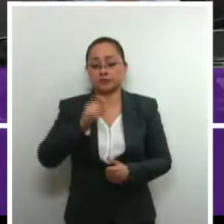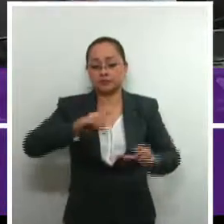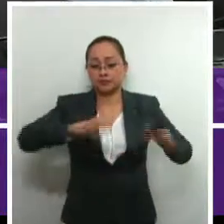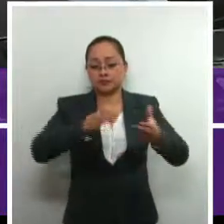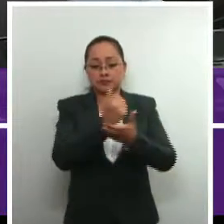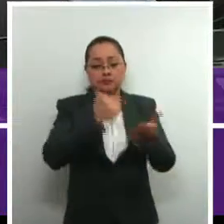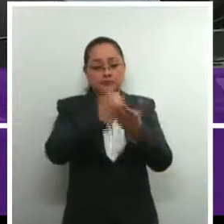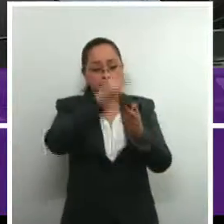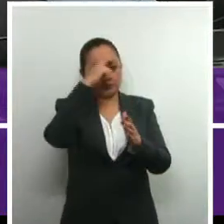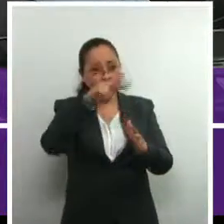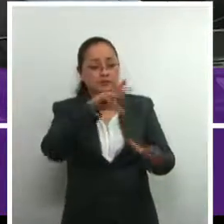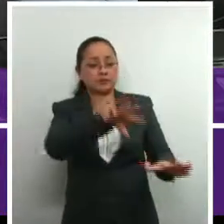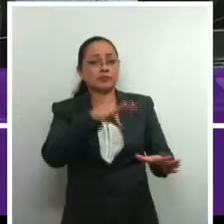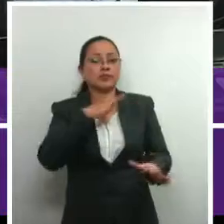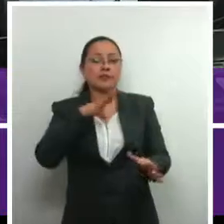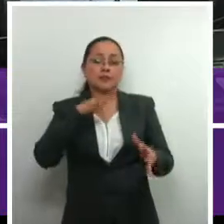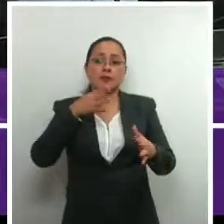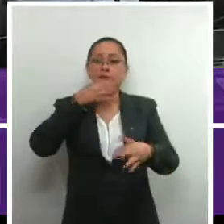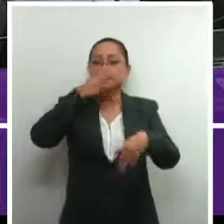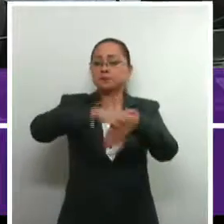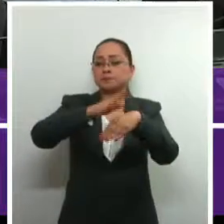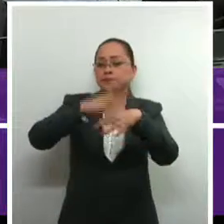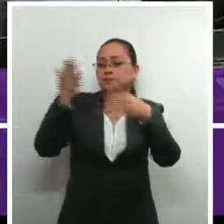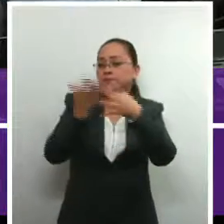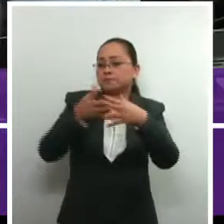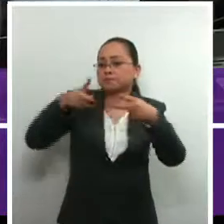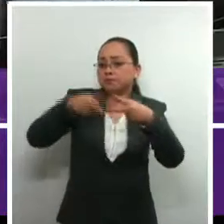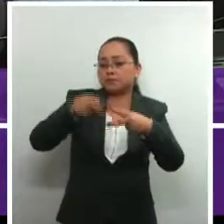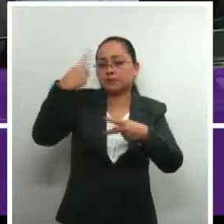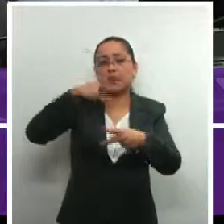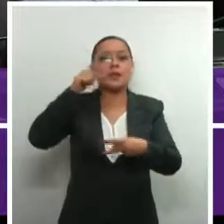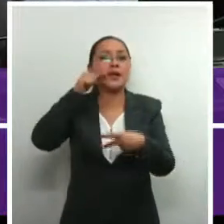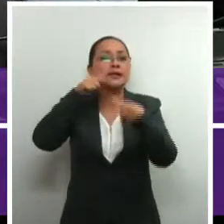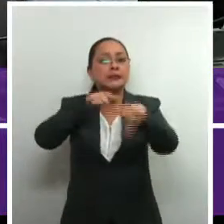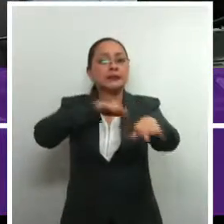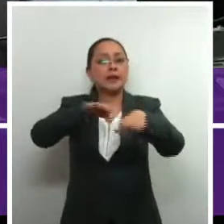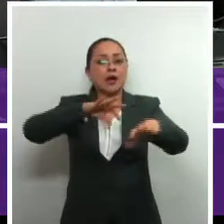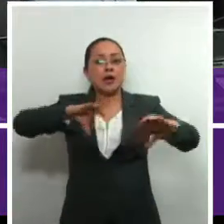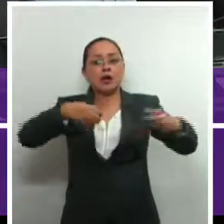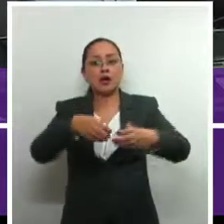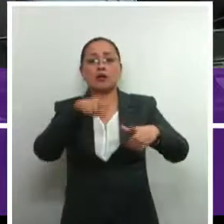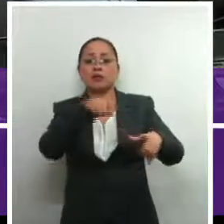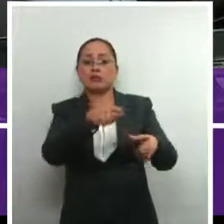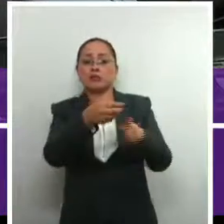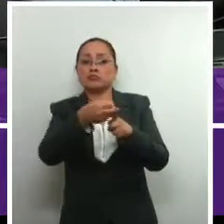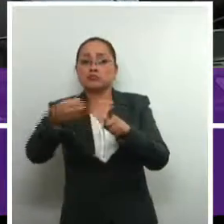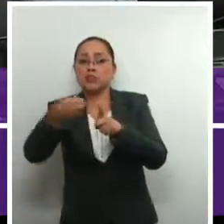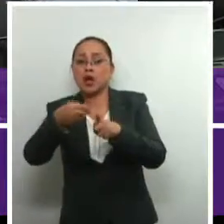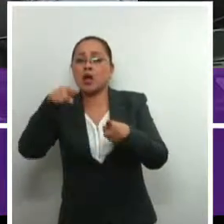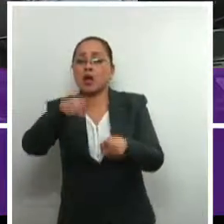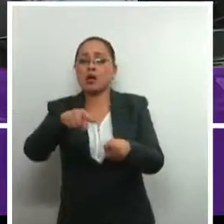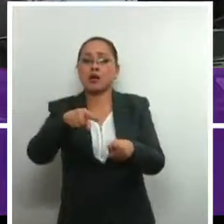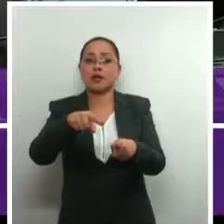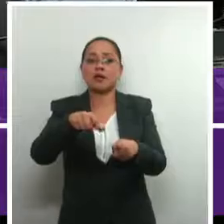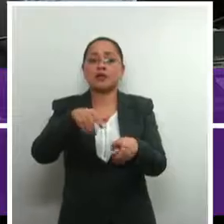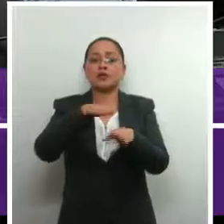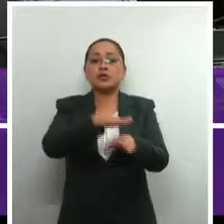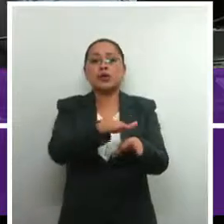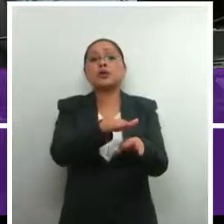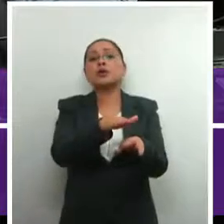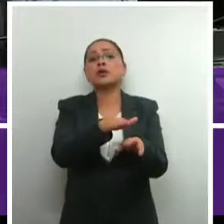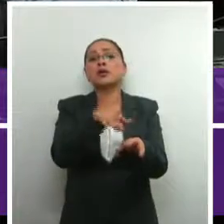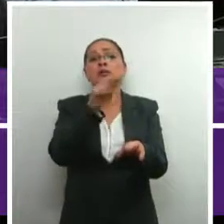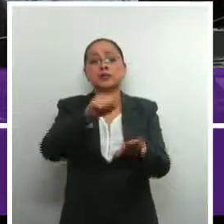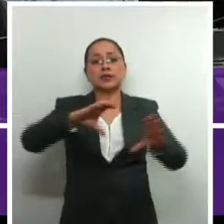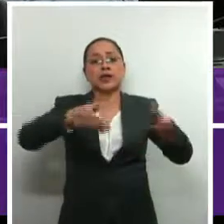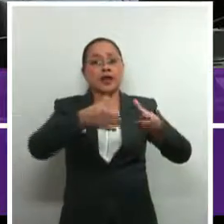Constituyente de la Ciudad de México decretó un receso para continuar el día de mañana con los trabajos precisamente de